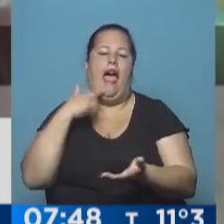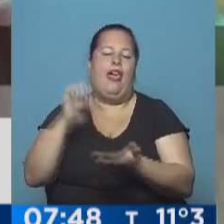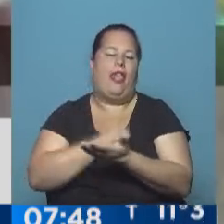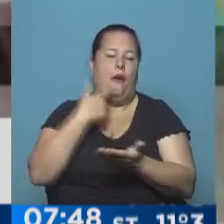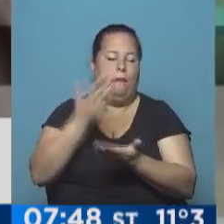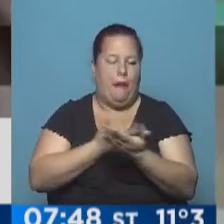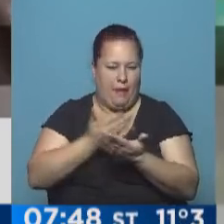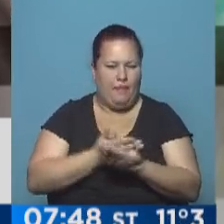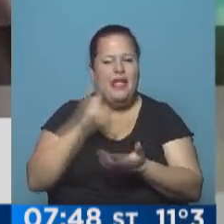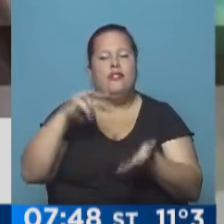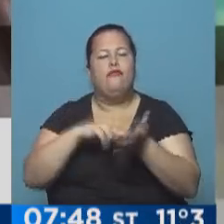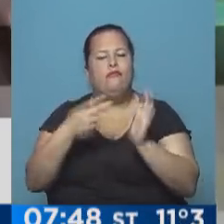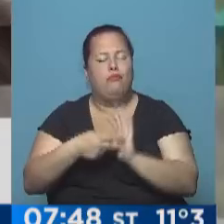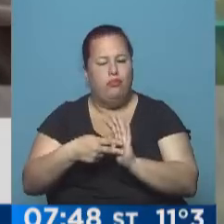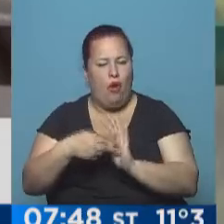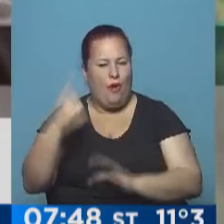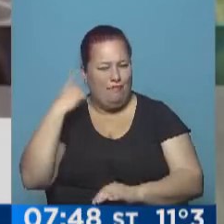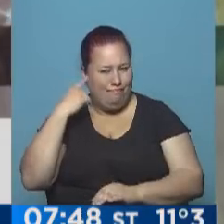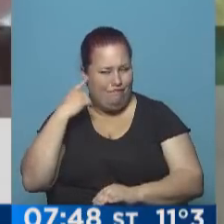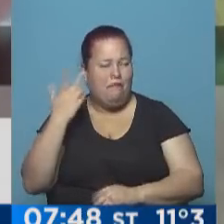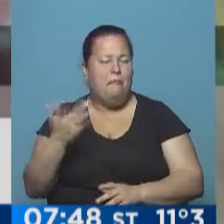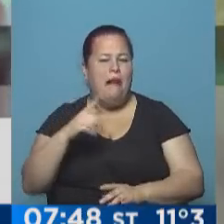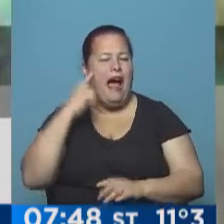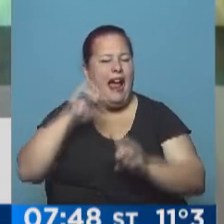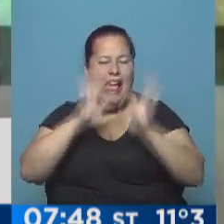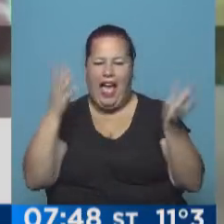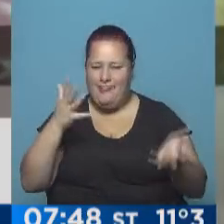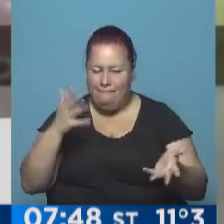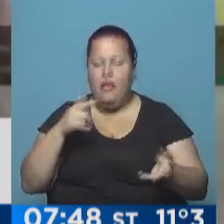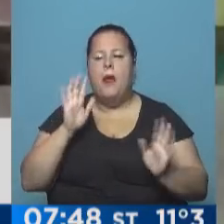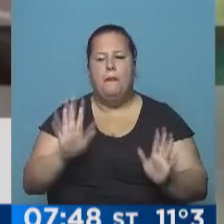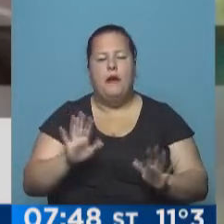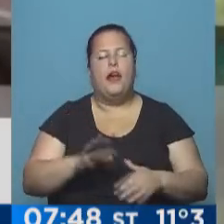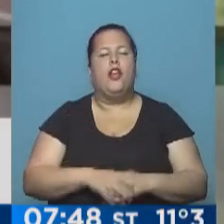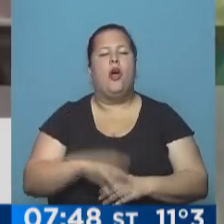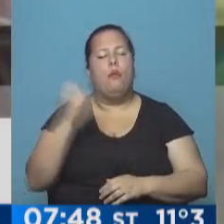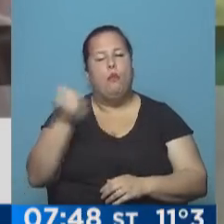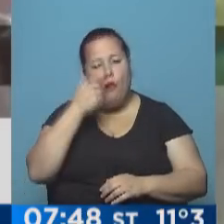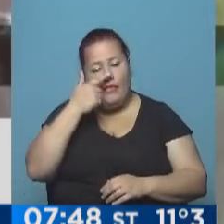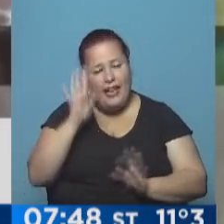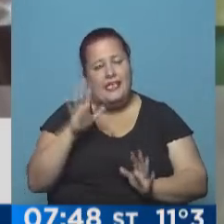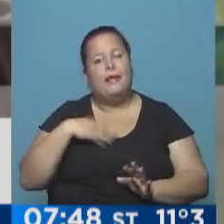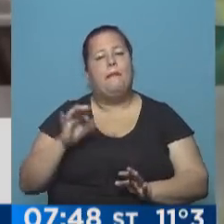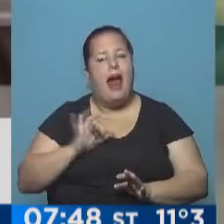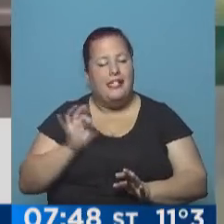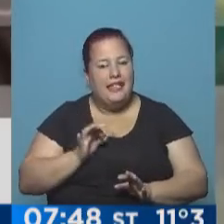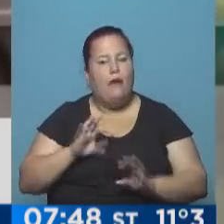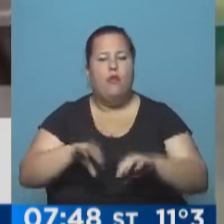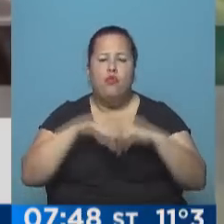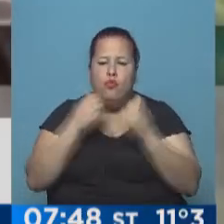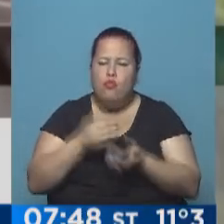documentación. Estamos con algún problemita de sonido para poder escucharlo bien, Valenzuela, pero a ver, sería interesante saber, porque es una